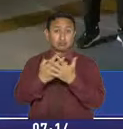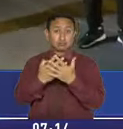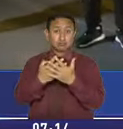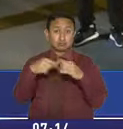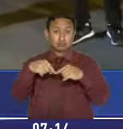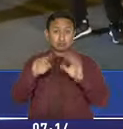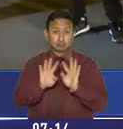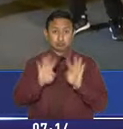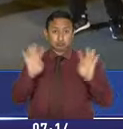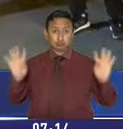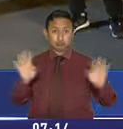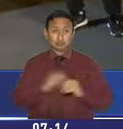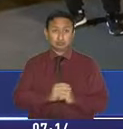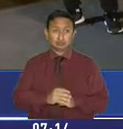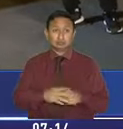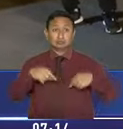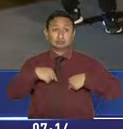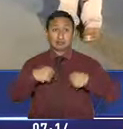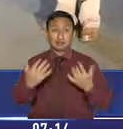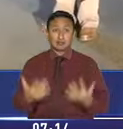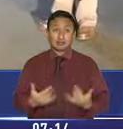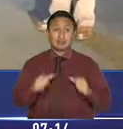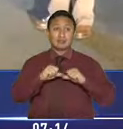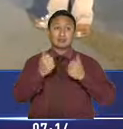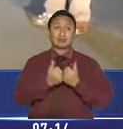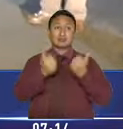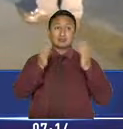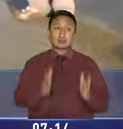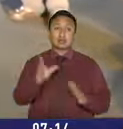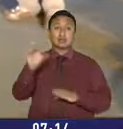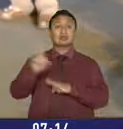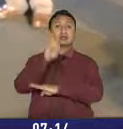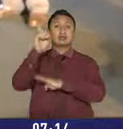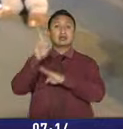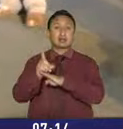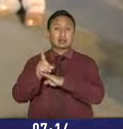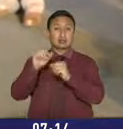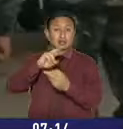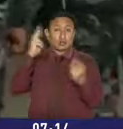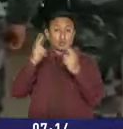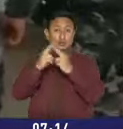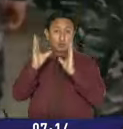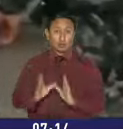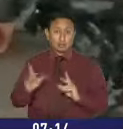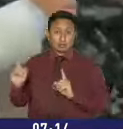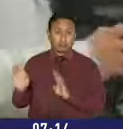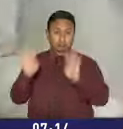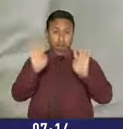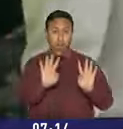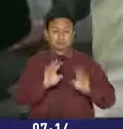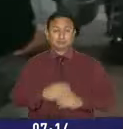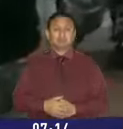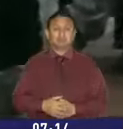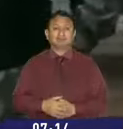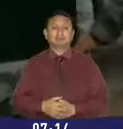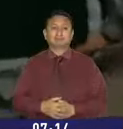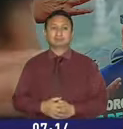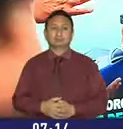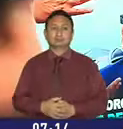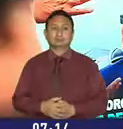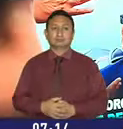presentes asambleístas y dirigentes de la Revolución Ciudadana, informó Natalí Guerrero. Y el gobierno de Guillermo